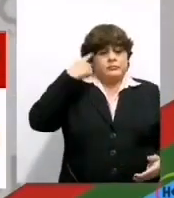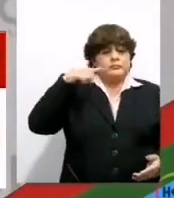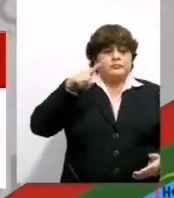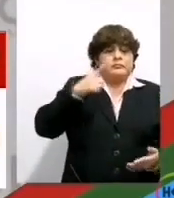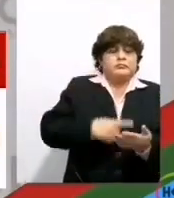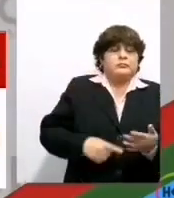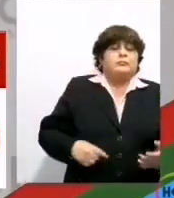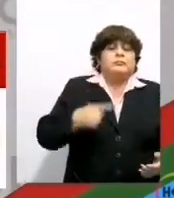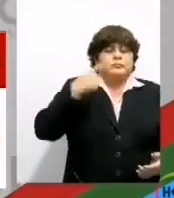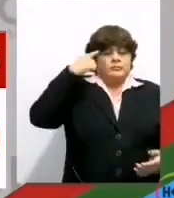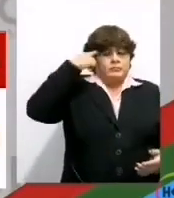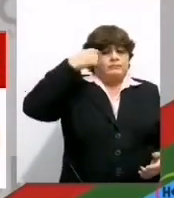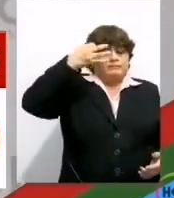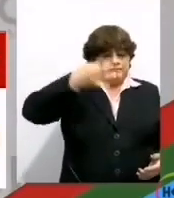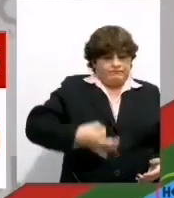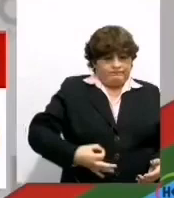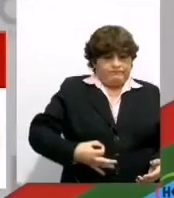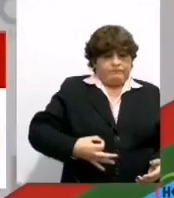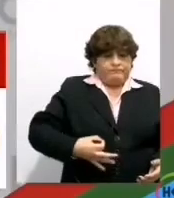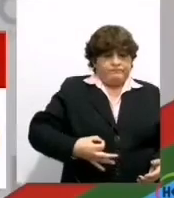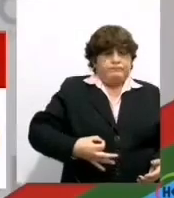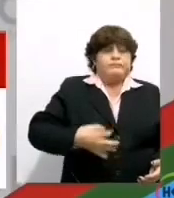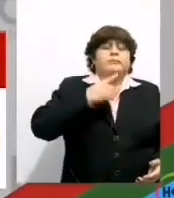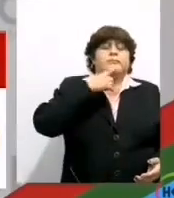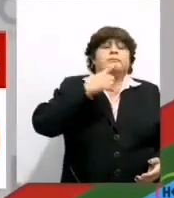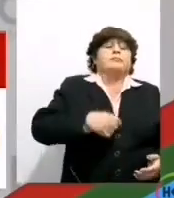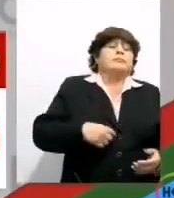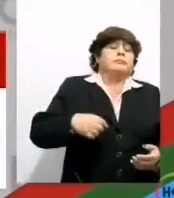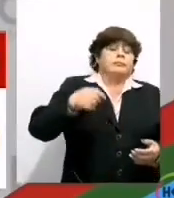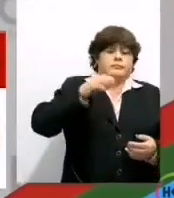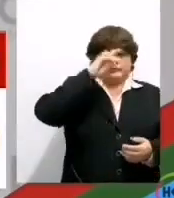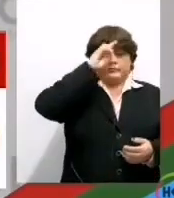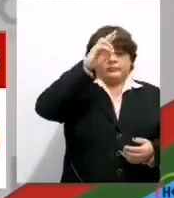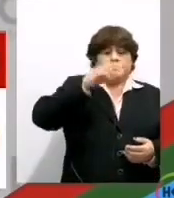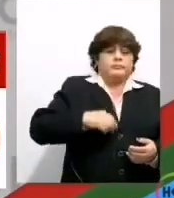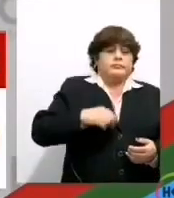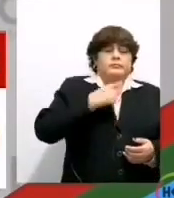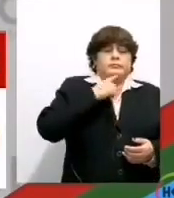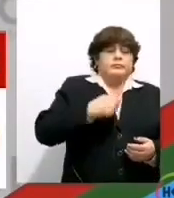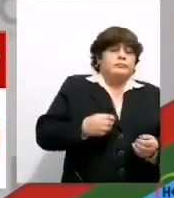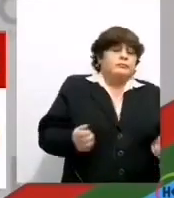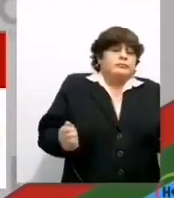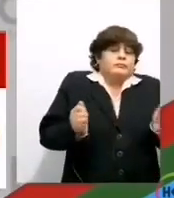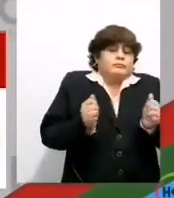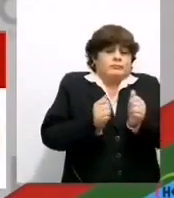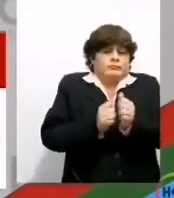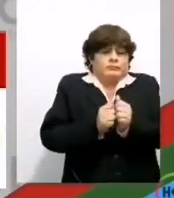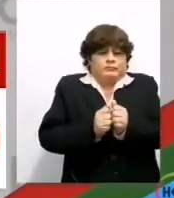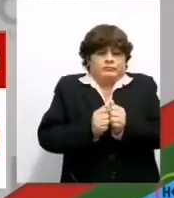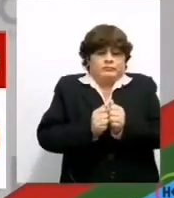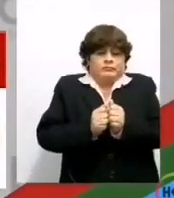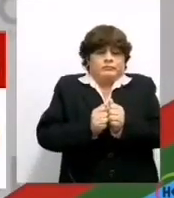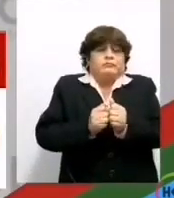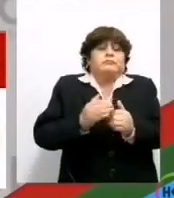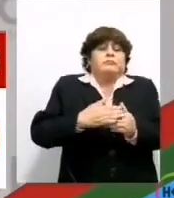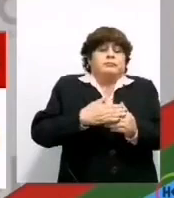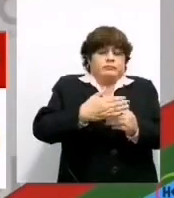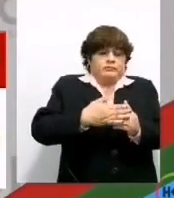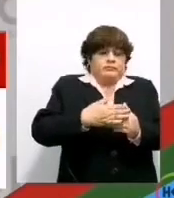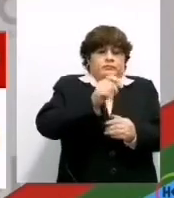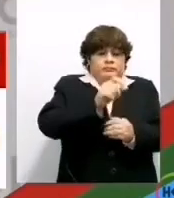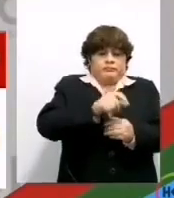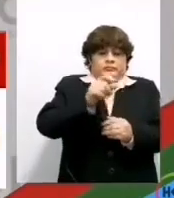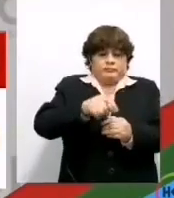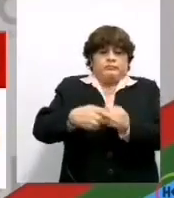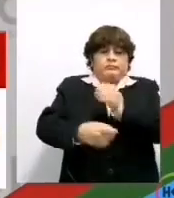estamos convencidos que el estado debe estar lo más cercano posible a la gente